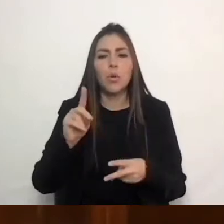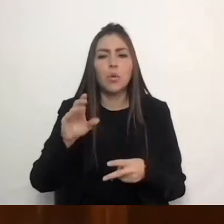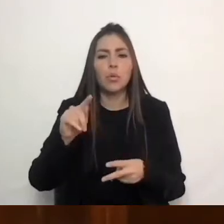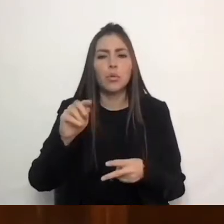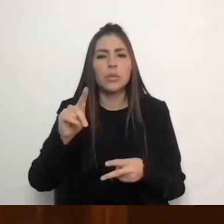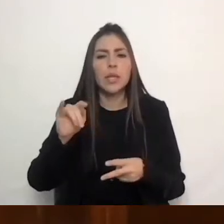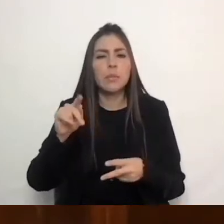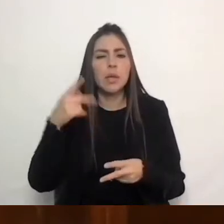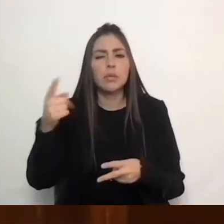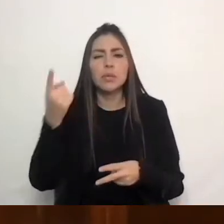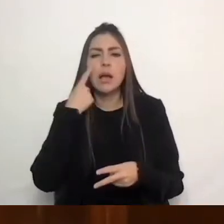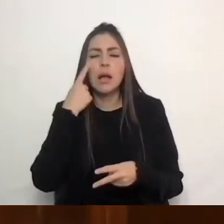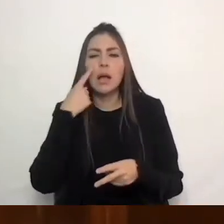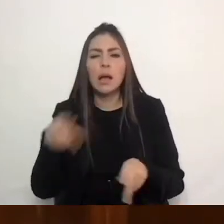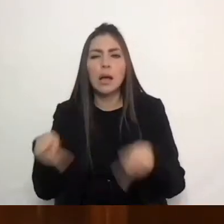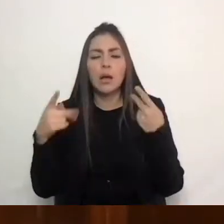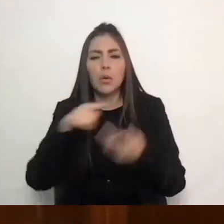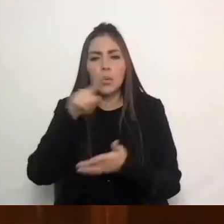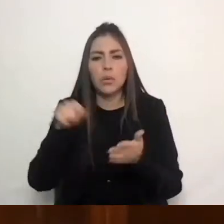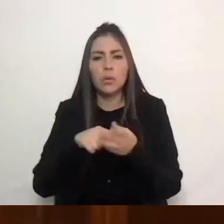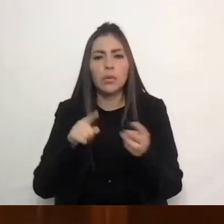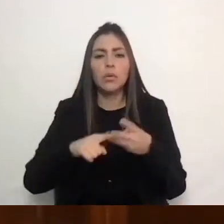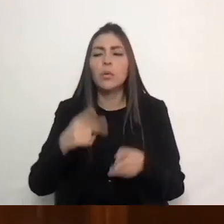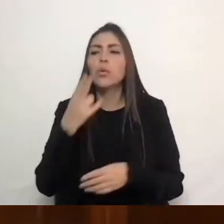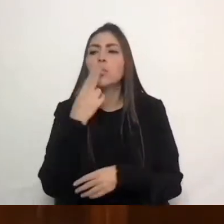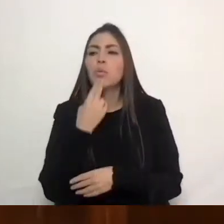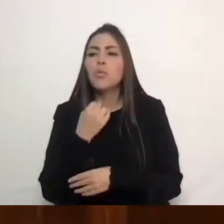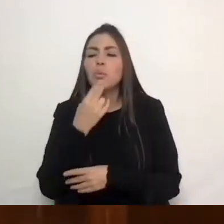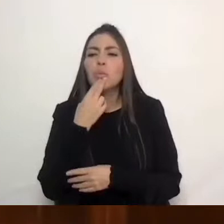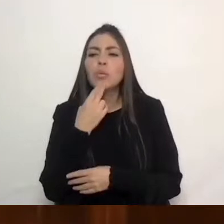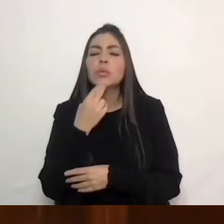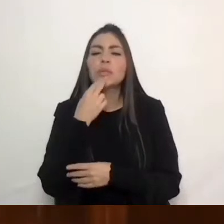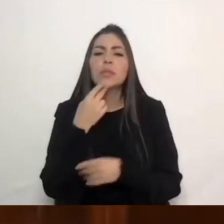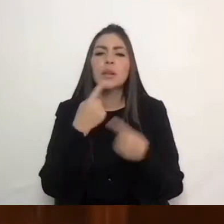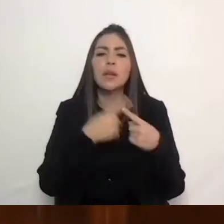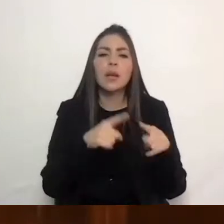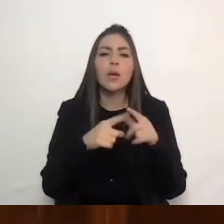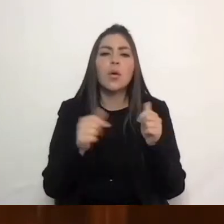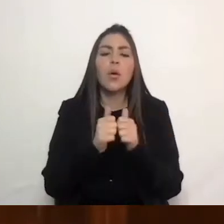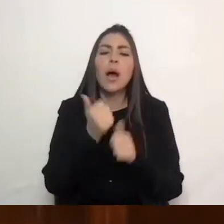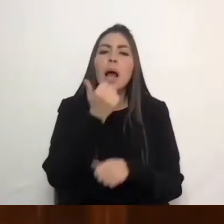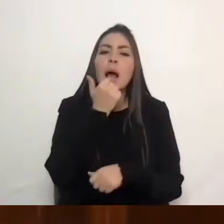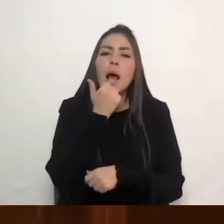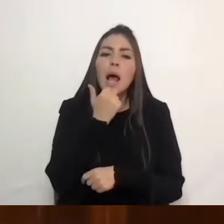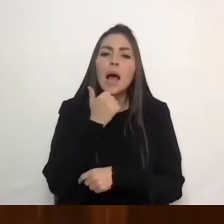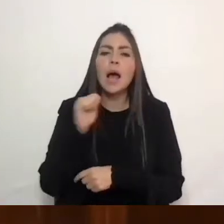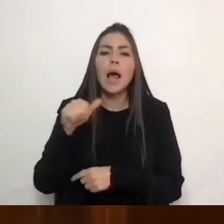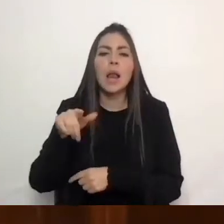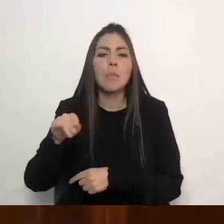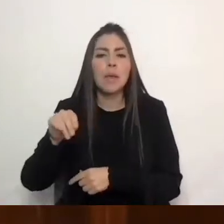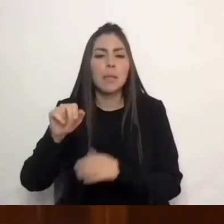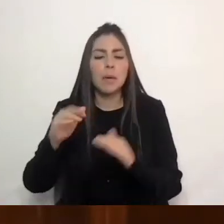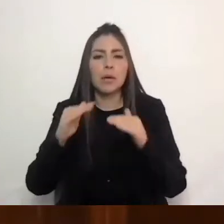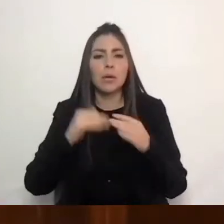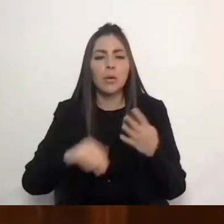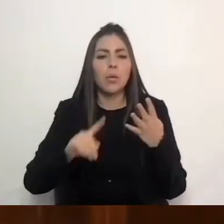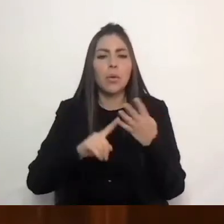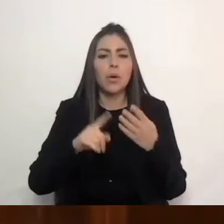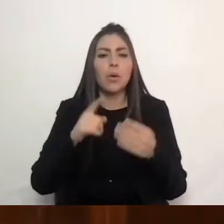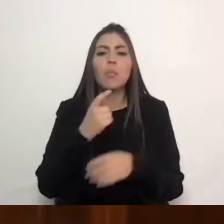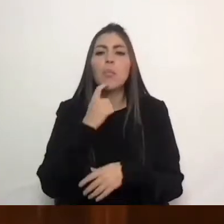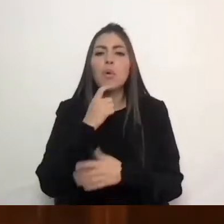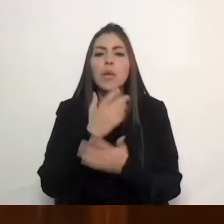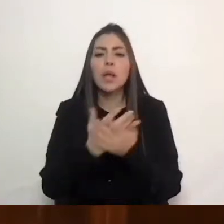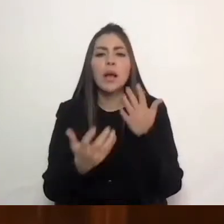dulces de alegrías, piñatas, frutas en almíbar o de azúcar cristalizado, 4, muñecos de cartón,